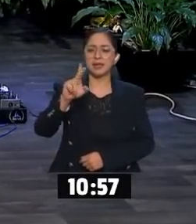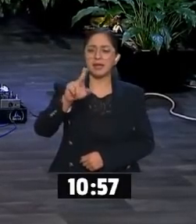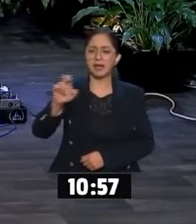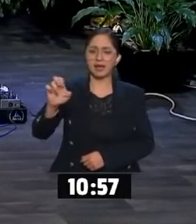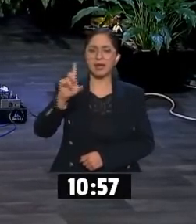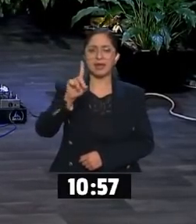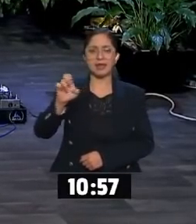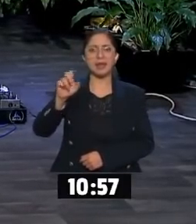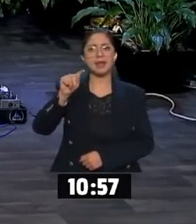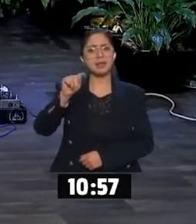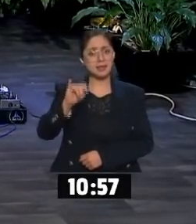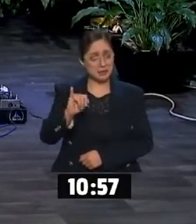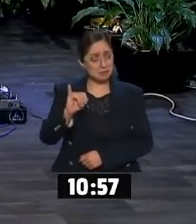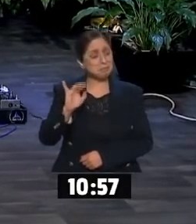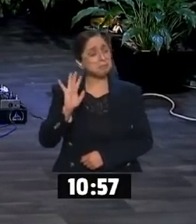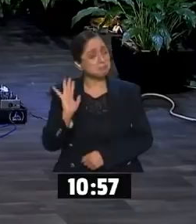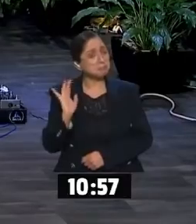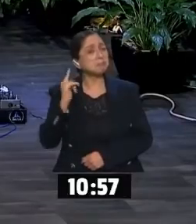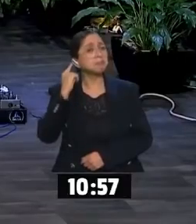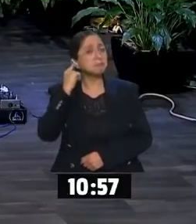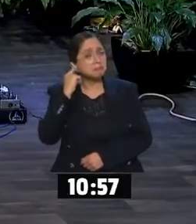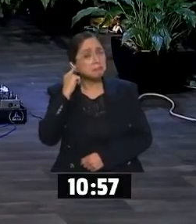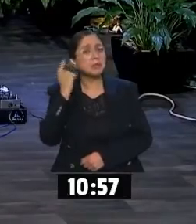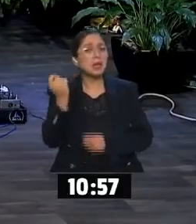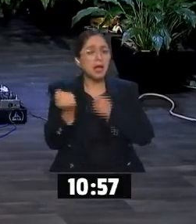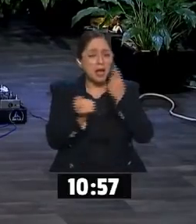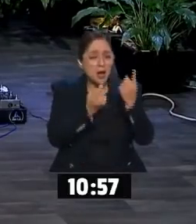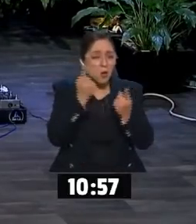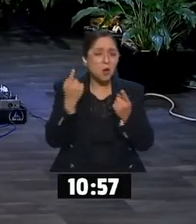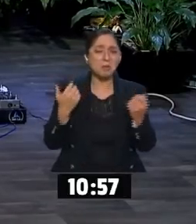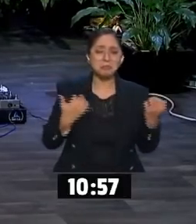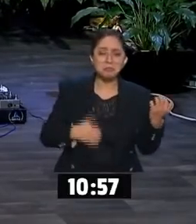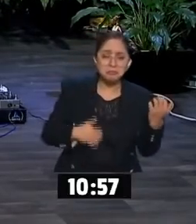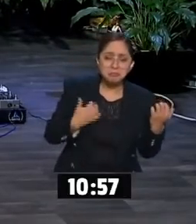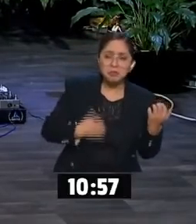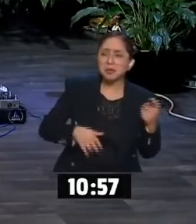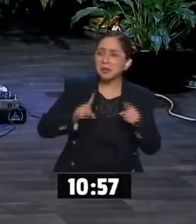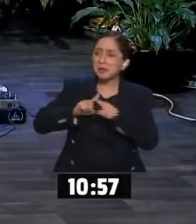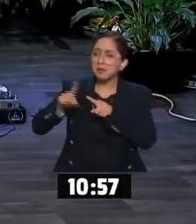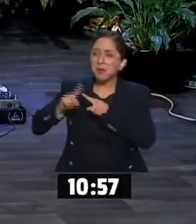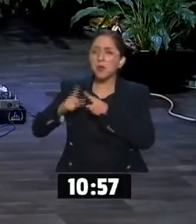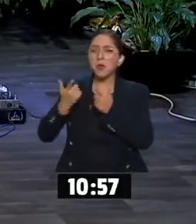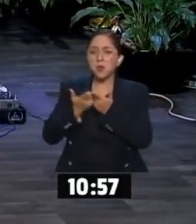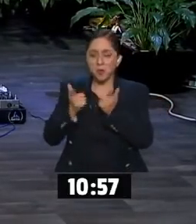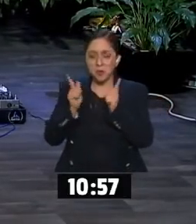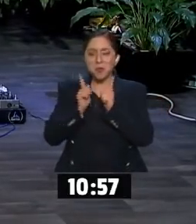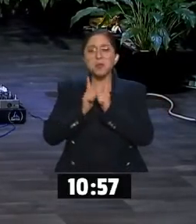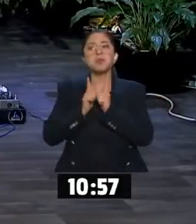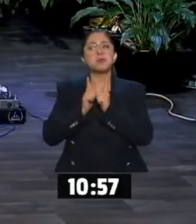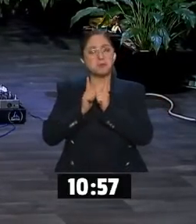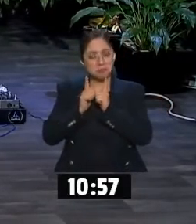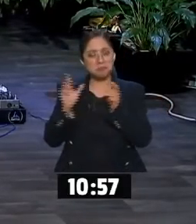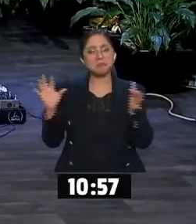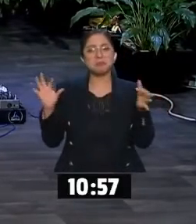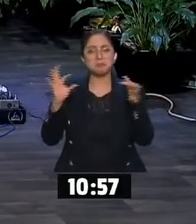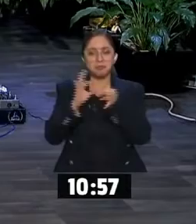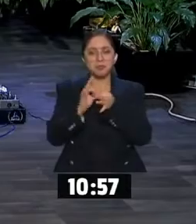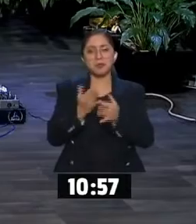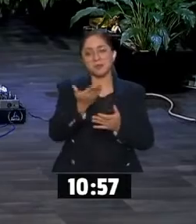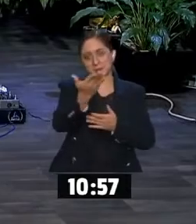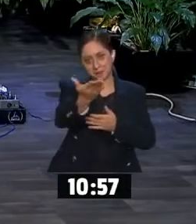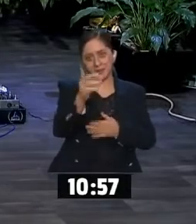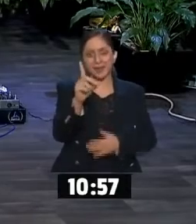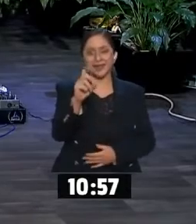ti, baby. Y me suena así unas partes acá como muy Whitesnake con esta guitarra. Tiene cosillas. Electroacústica. ¡Y vámonos